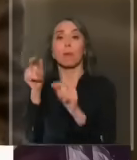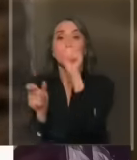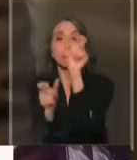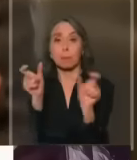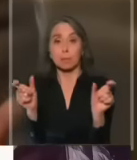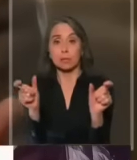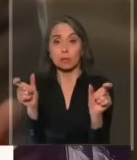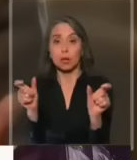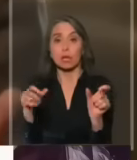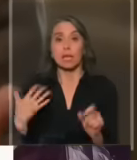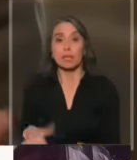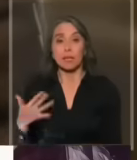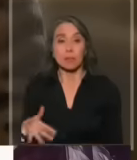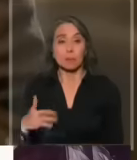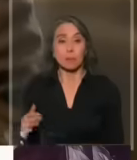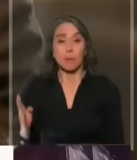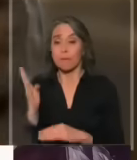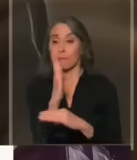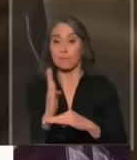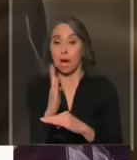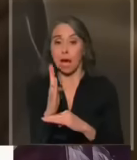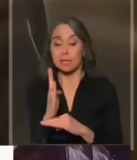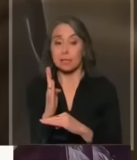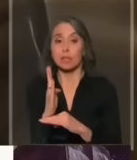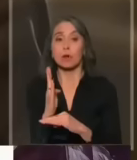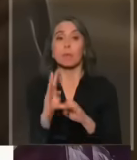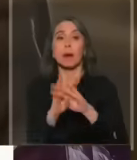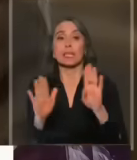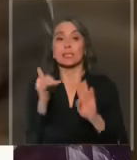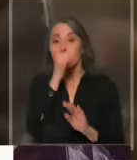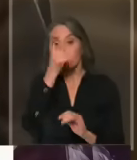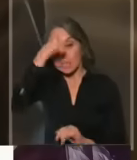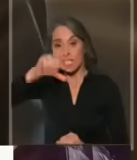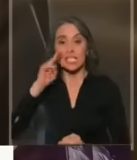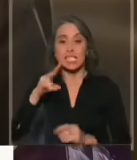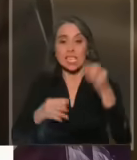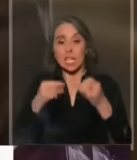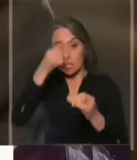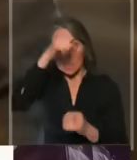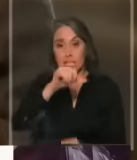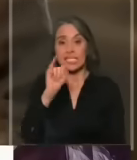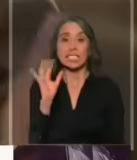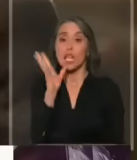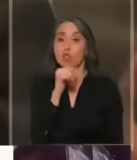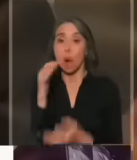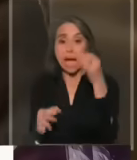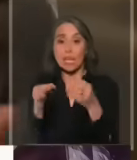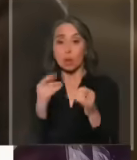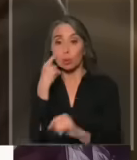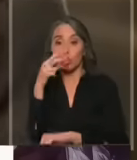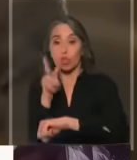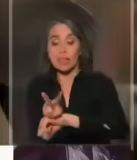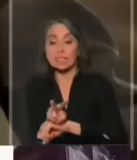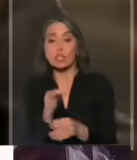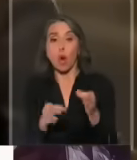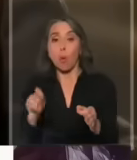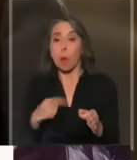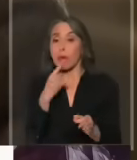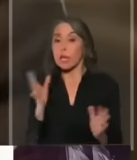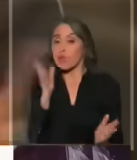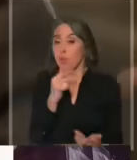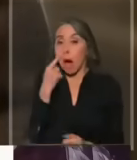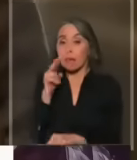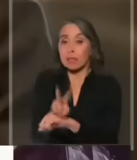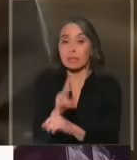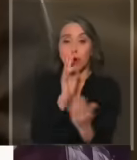van a ser fundamentales para terminar con la impunidad. Porque si no tenemos esos testigos, no, muchas veces el tribunal nos va a decir, sabe que